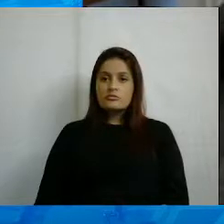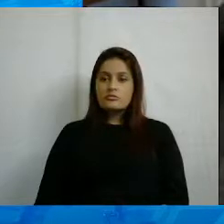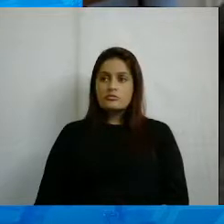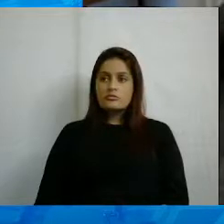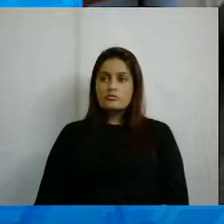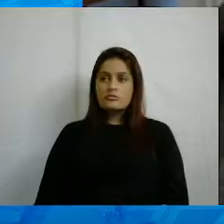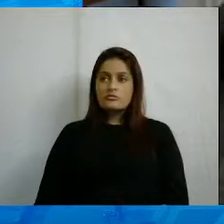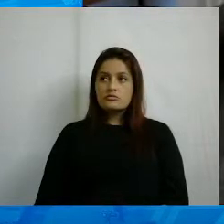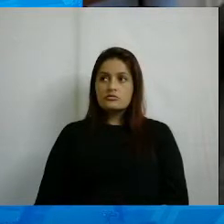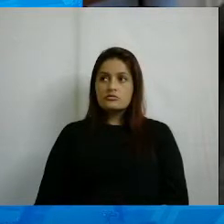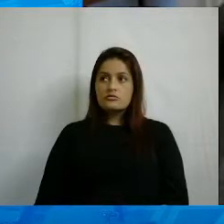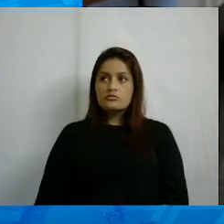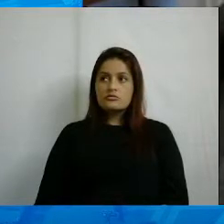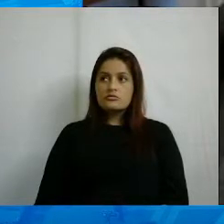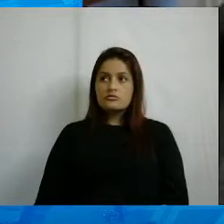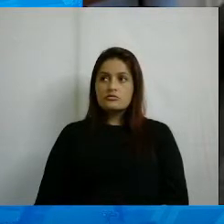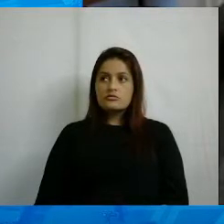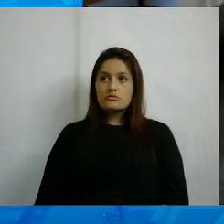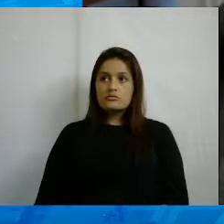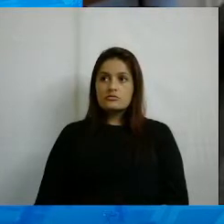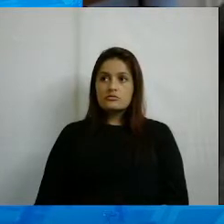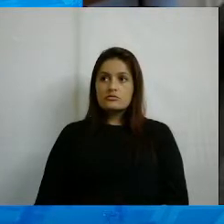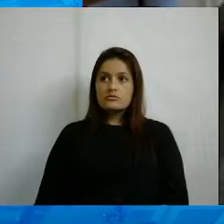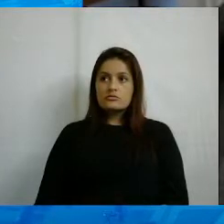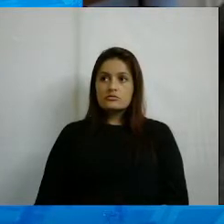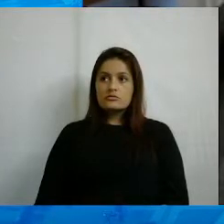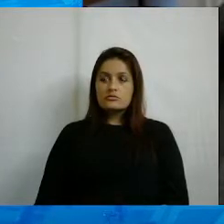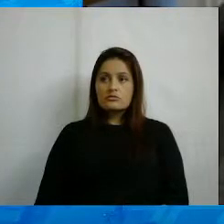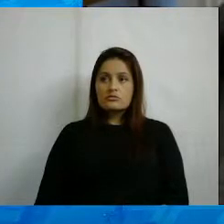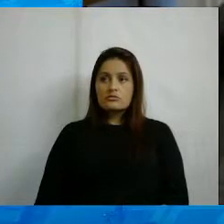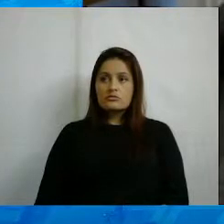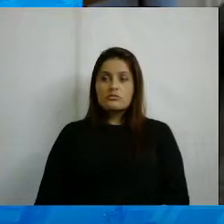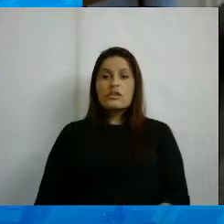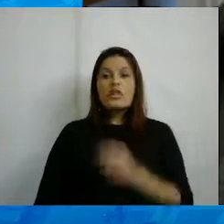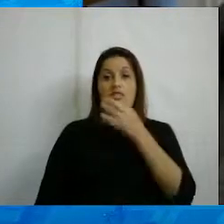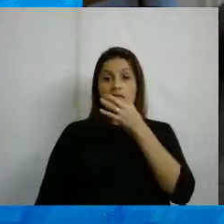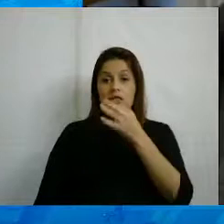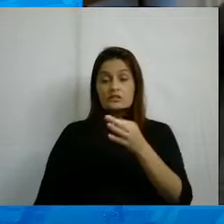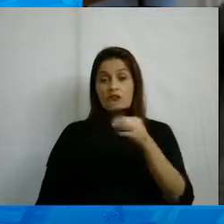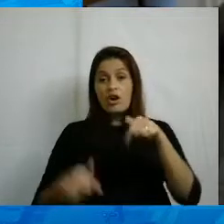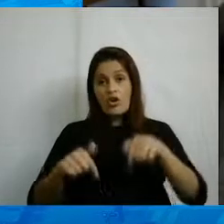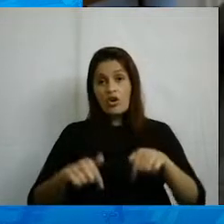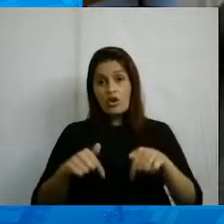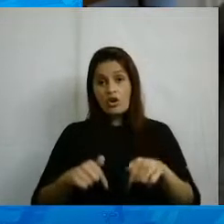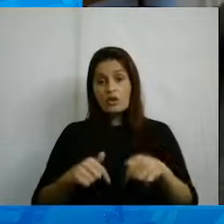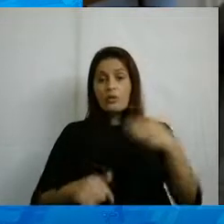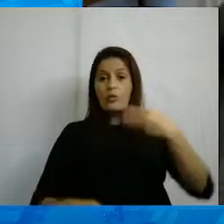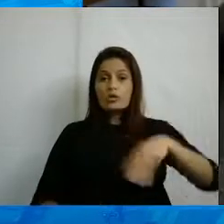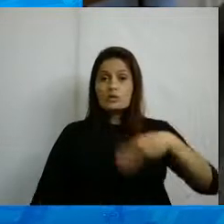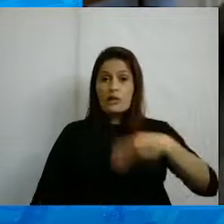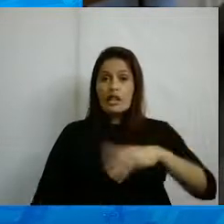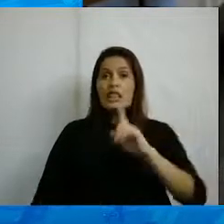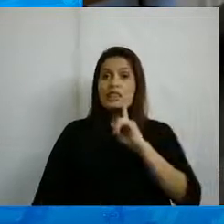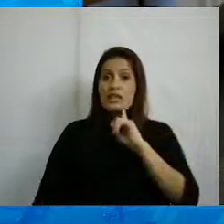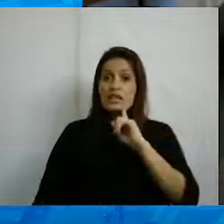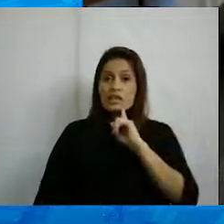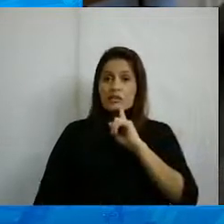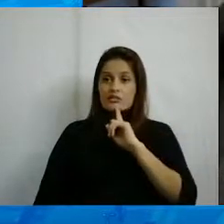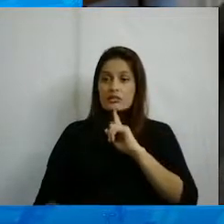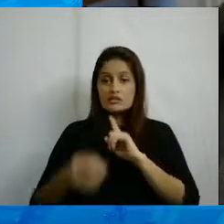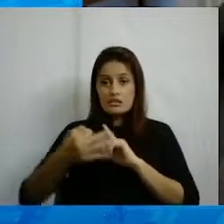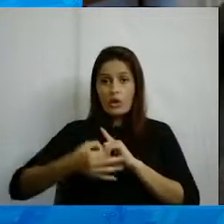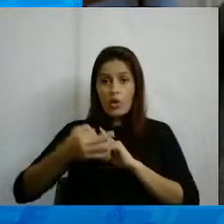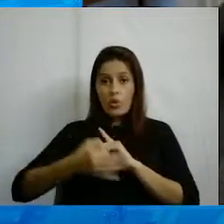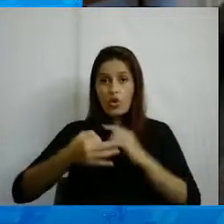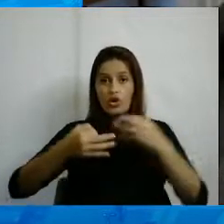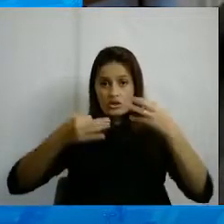Sí, disculpe, director, pero hoy el municipio cuenta con un seguro para los vehículos. Entonces, lo que se hace cuando llega un vehículo nuevo, se amplía el contrato y se van